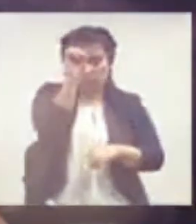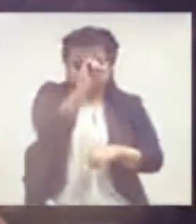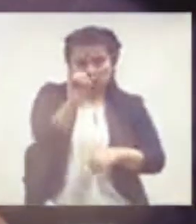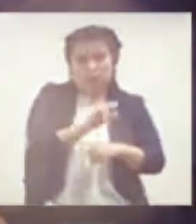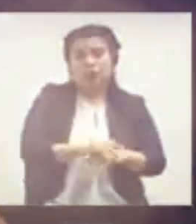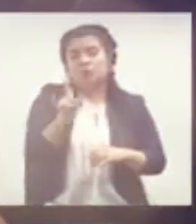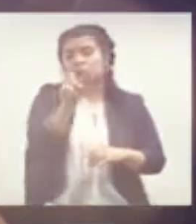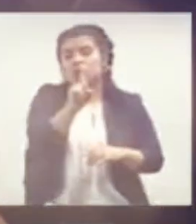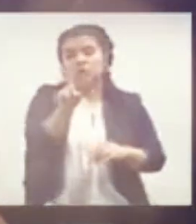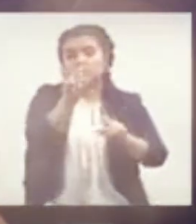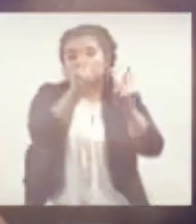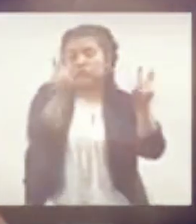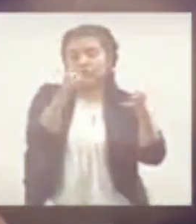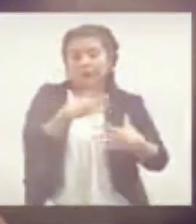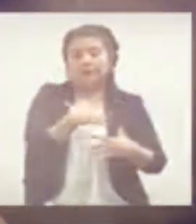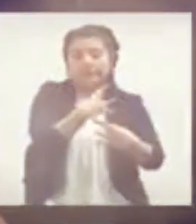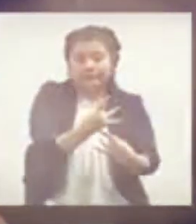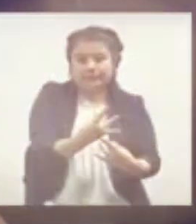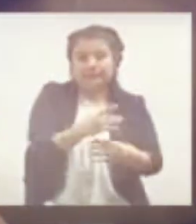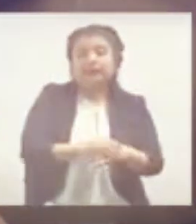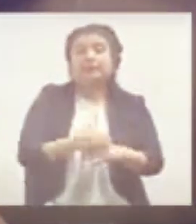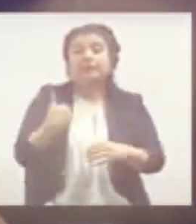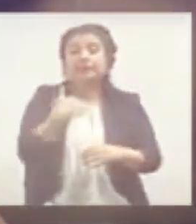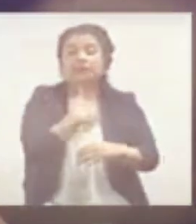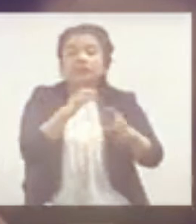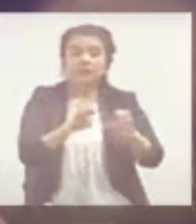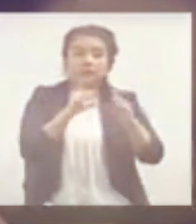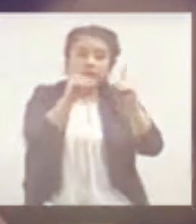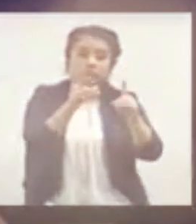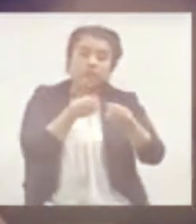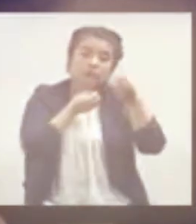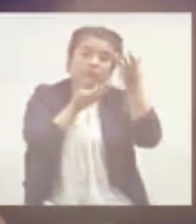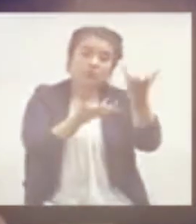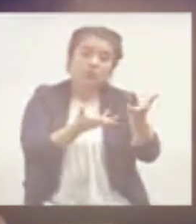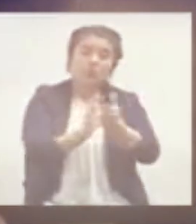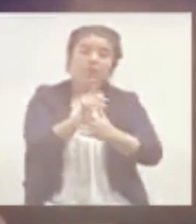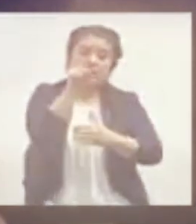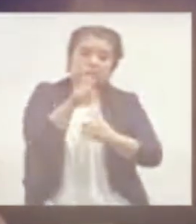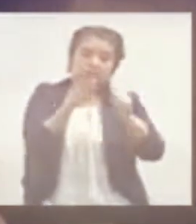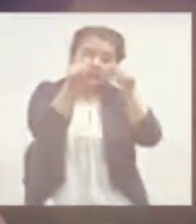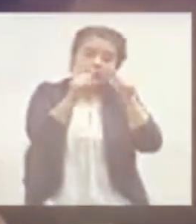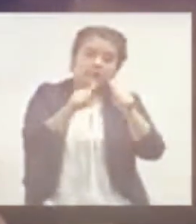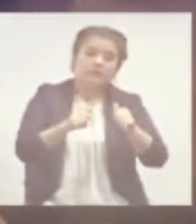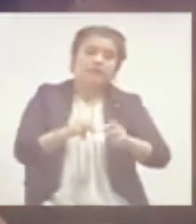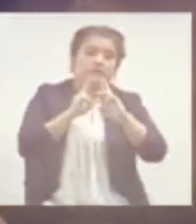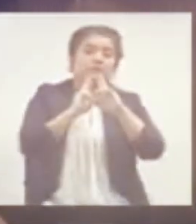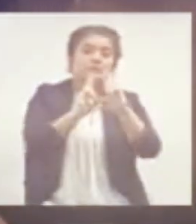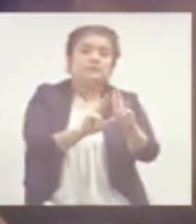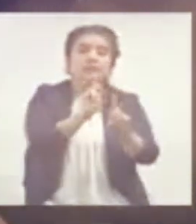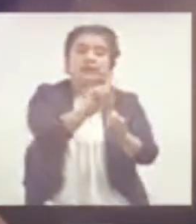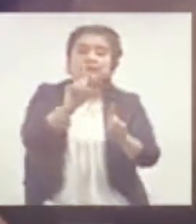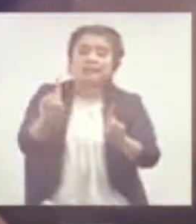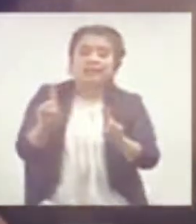por considerar que no es asunto de su competencia. El Ministerio de Educación indicó que debe analizarse los resultados en cada una